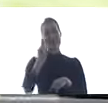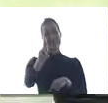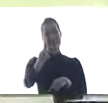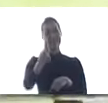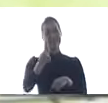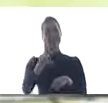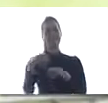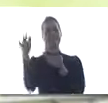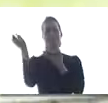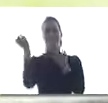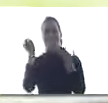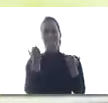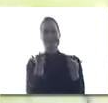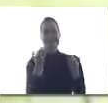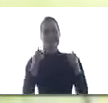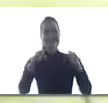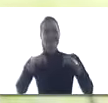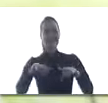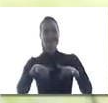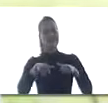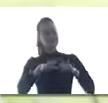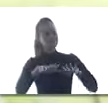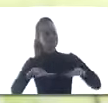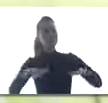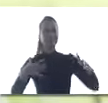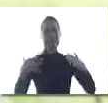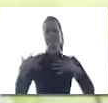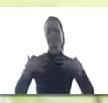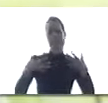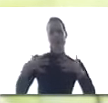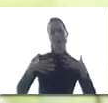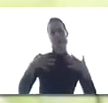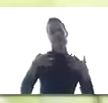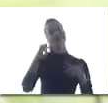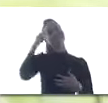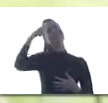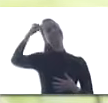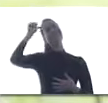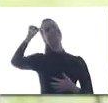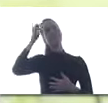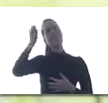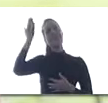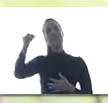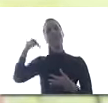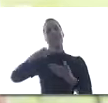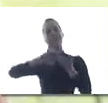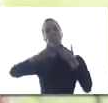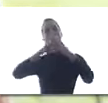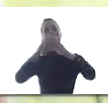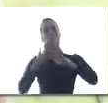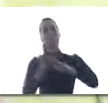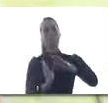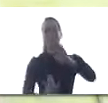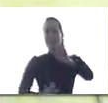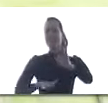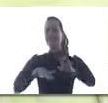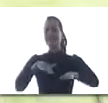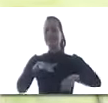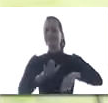Bienvenidas y bienvenidos a la hora de la memoria, a la hora de la paz. Ya dimos pasos importantes hacia